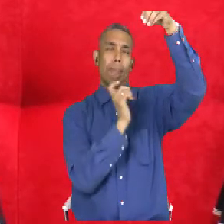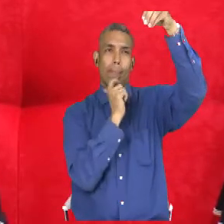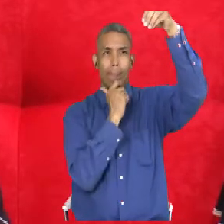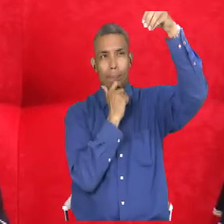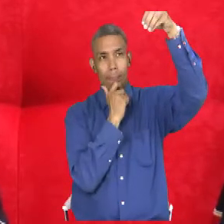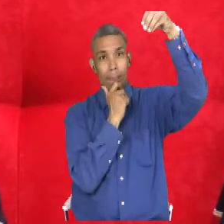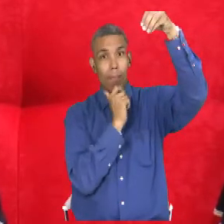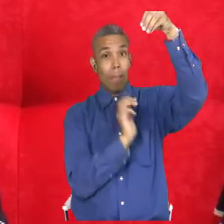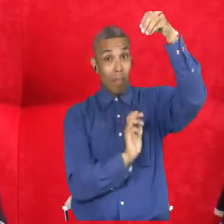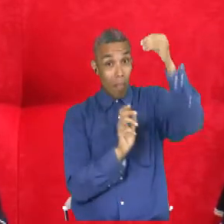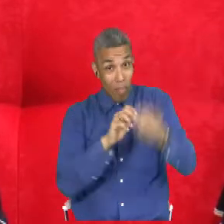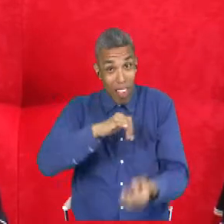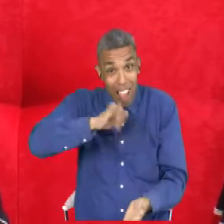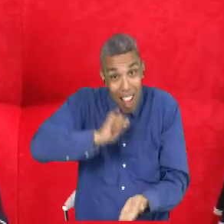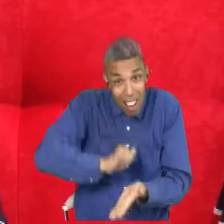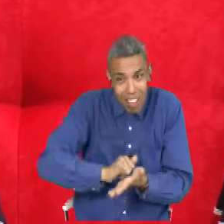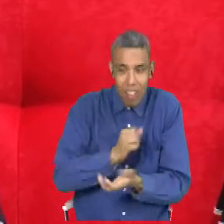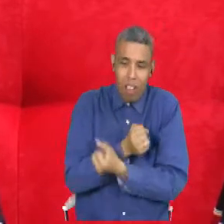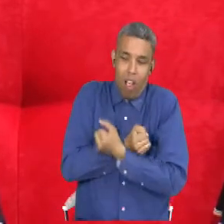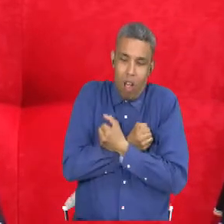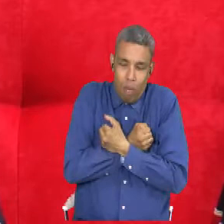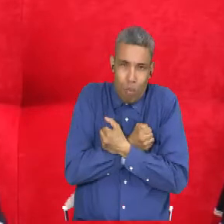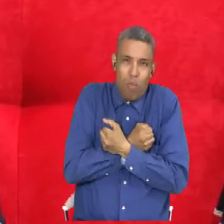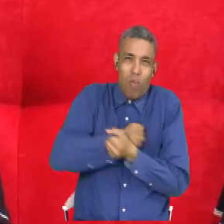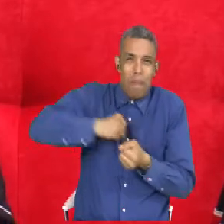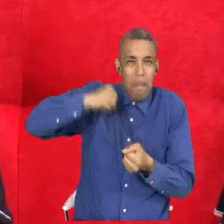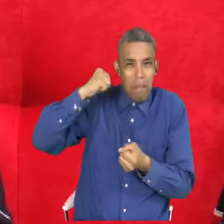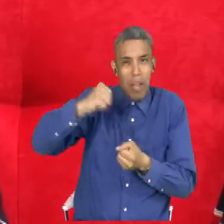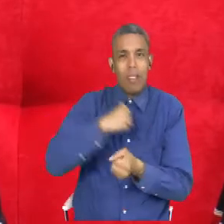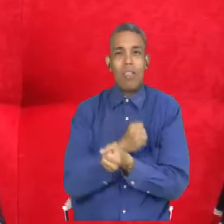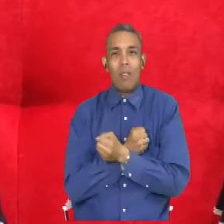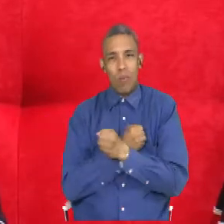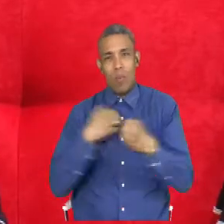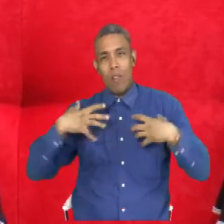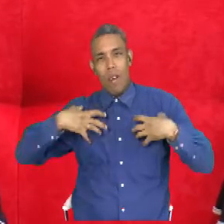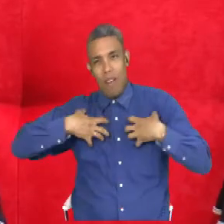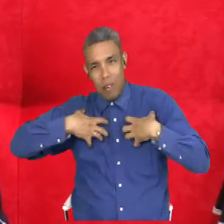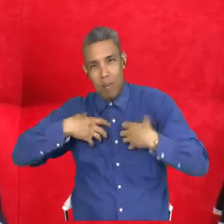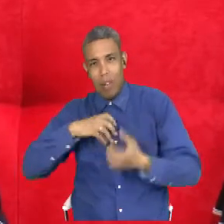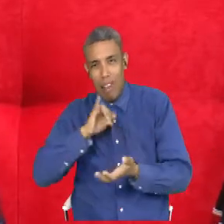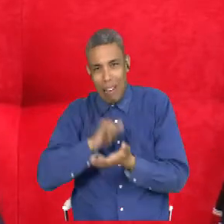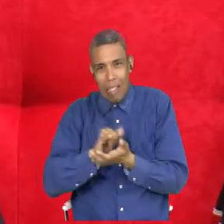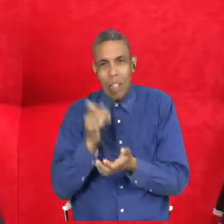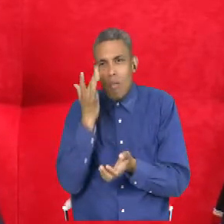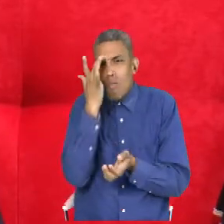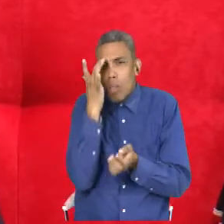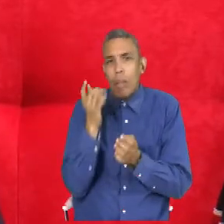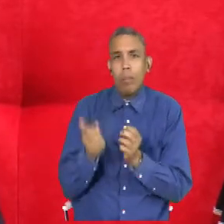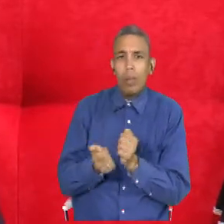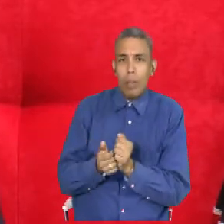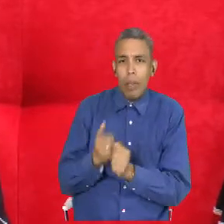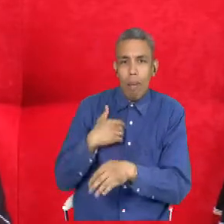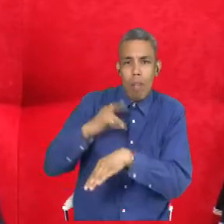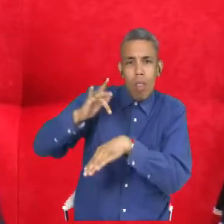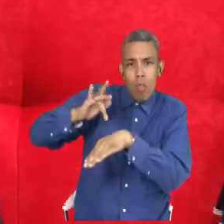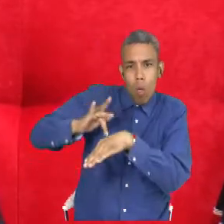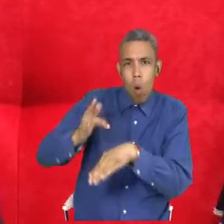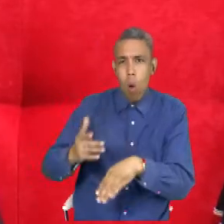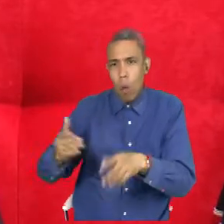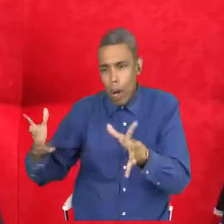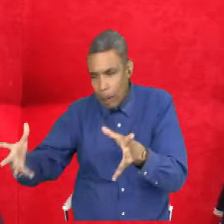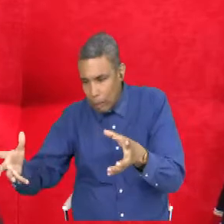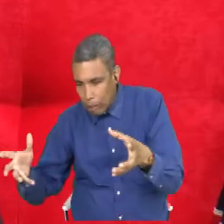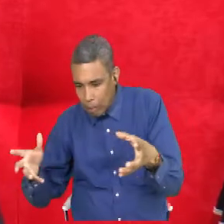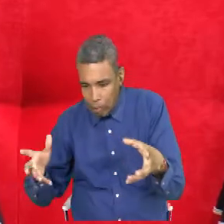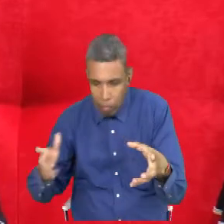como un aprecio hacia los animales, como un sentimiento. Y eso se ve reflejado en las ganas de los muchachos